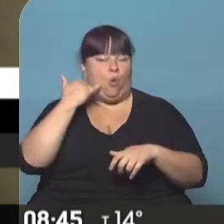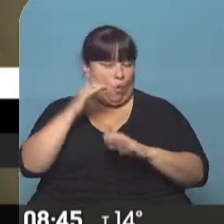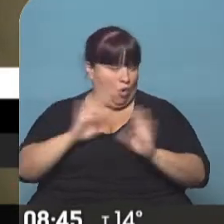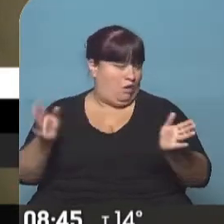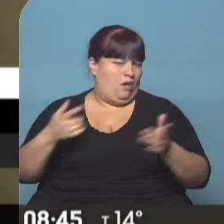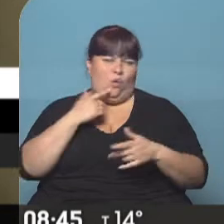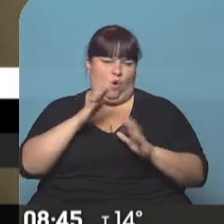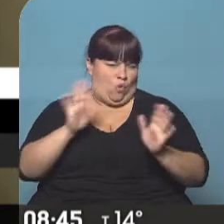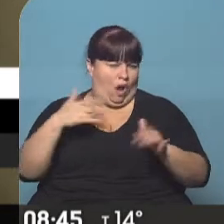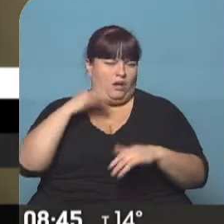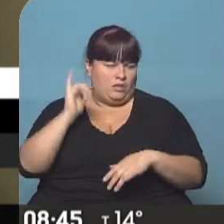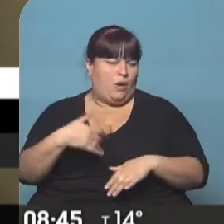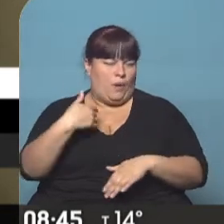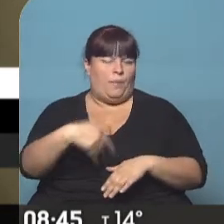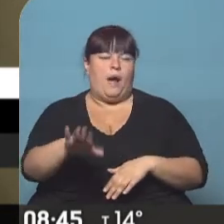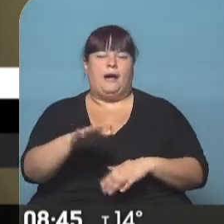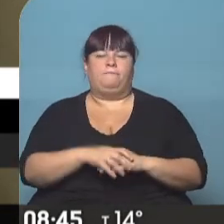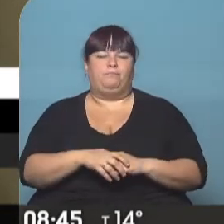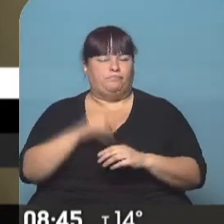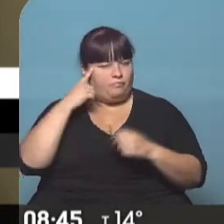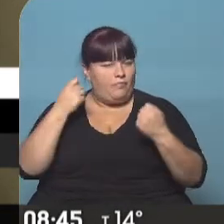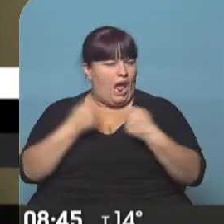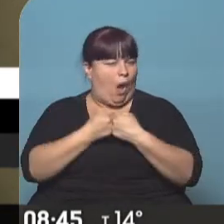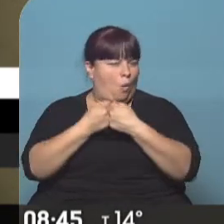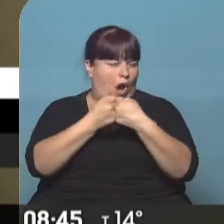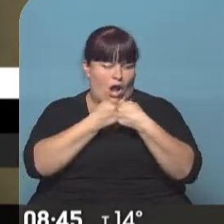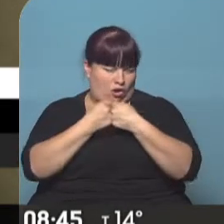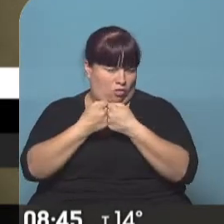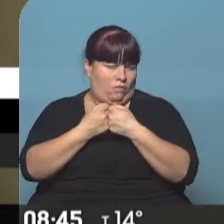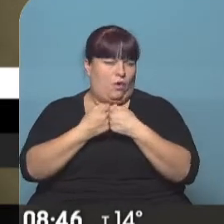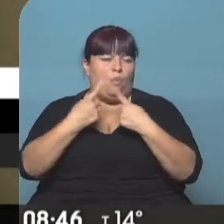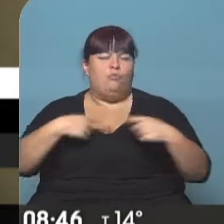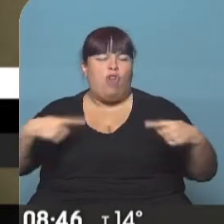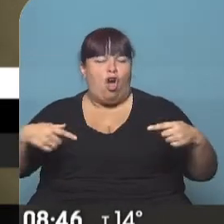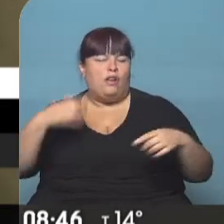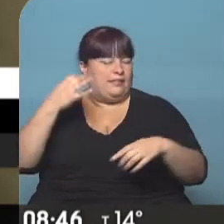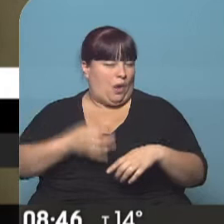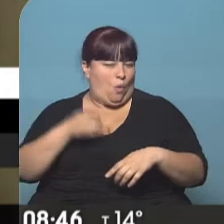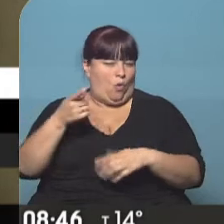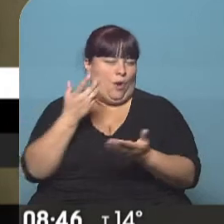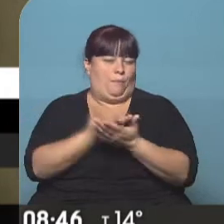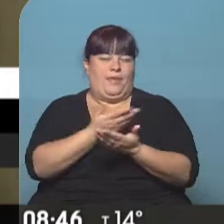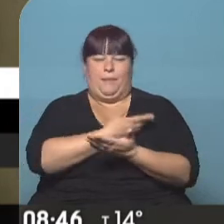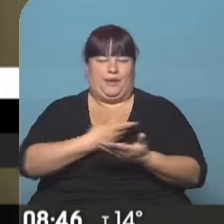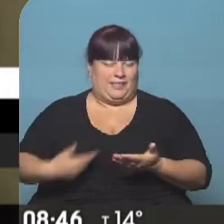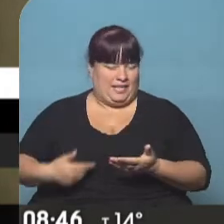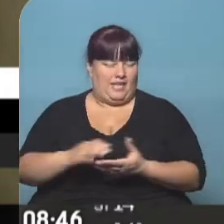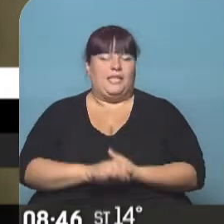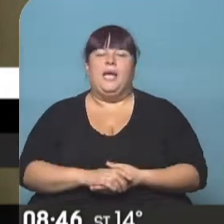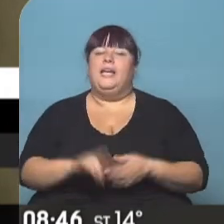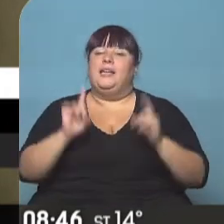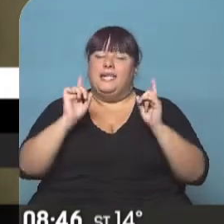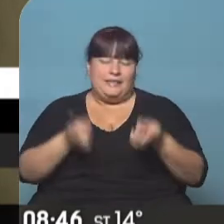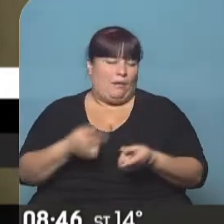no hay duda de que vamos a coincidir en muchas de las acciones que seguramente va a plantear el presidente pero también